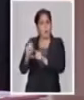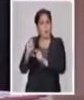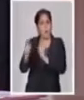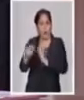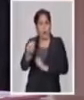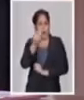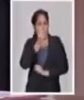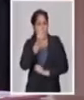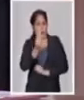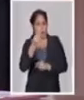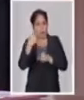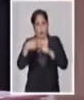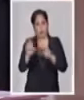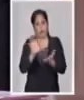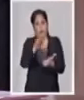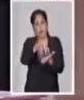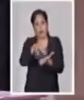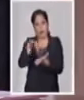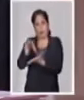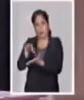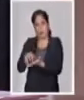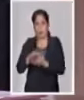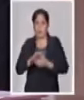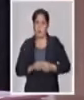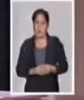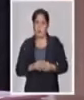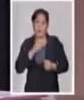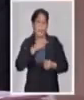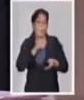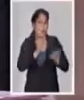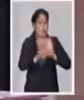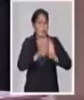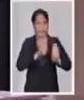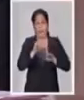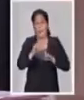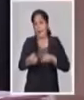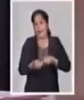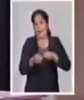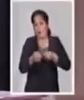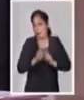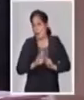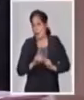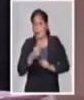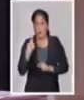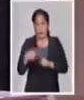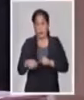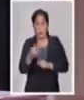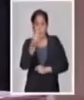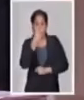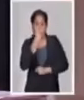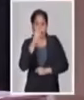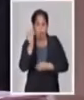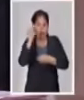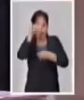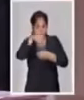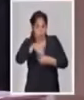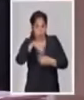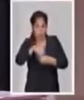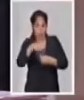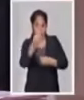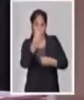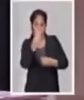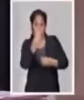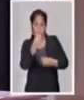alimenticios en la red de venta de mercados agropecuarios y es un consumo que está dentro del ámbito de los